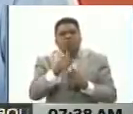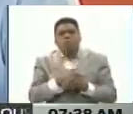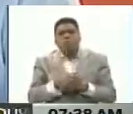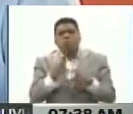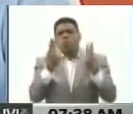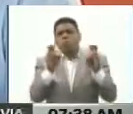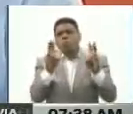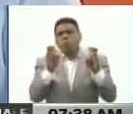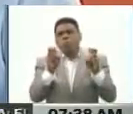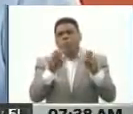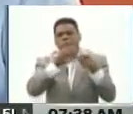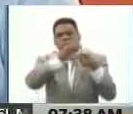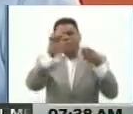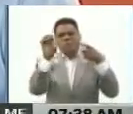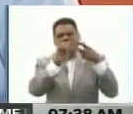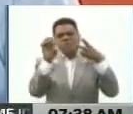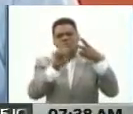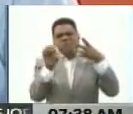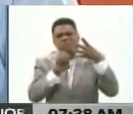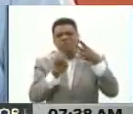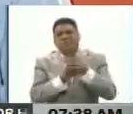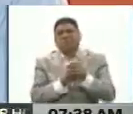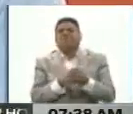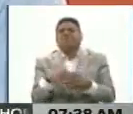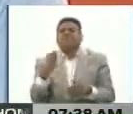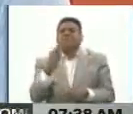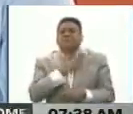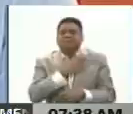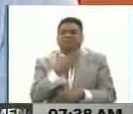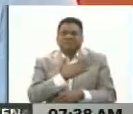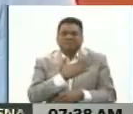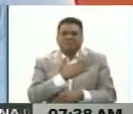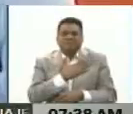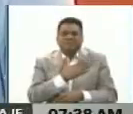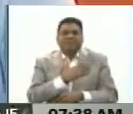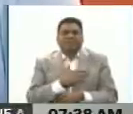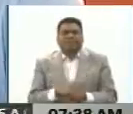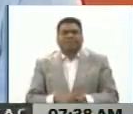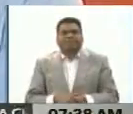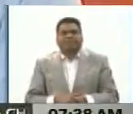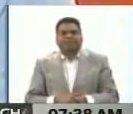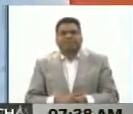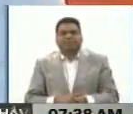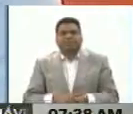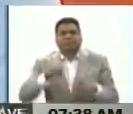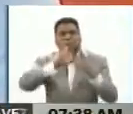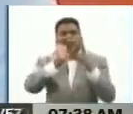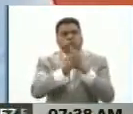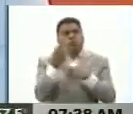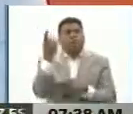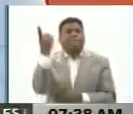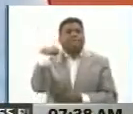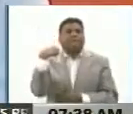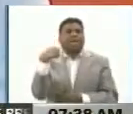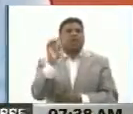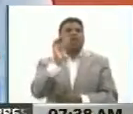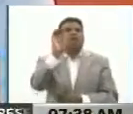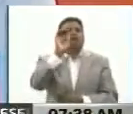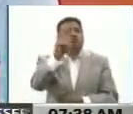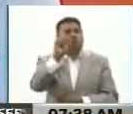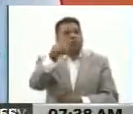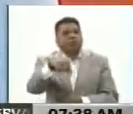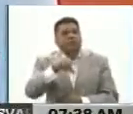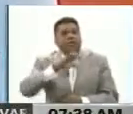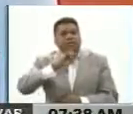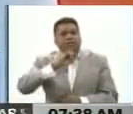elementos propios, únicos, singulares a nuestra tradición. Entonces esto es una tradición, una identidad desde el pasado y una identidad hacia el devenir, y solo lo podemos